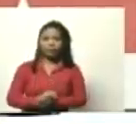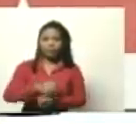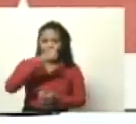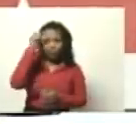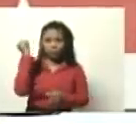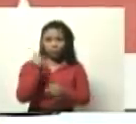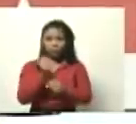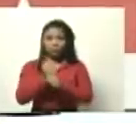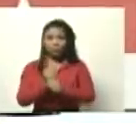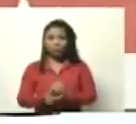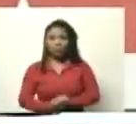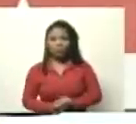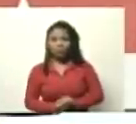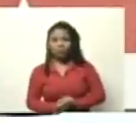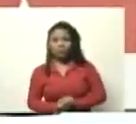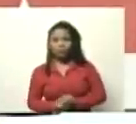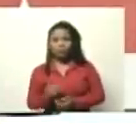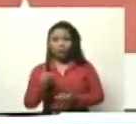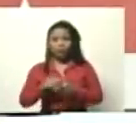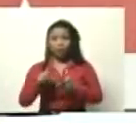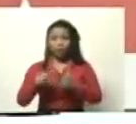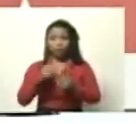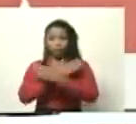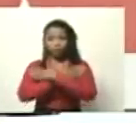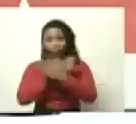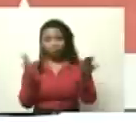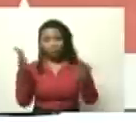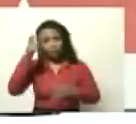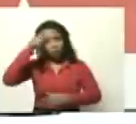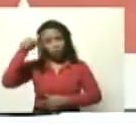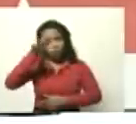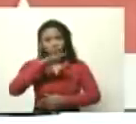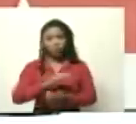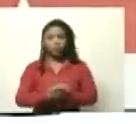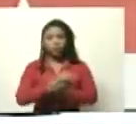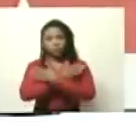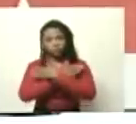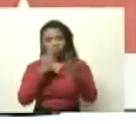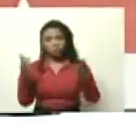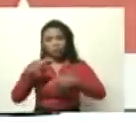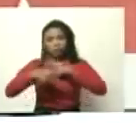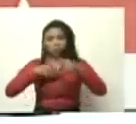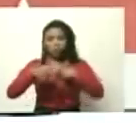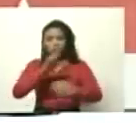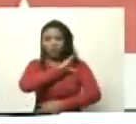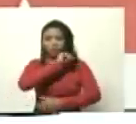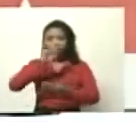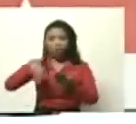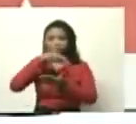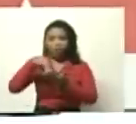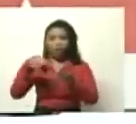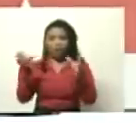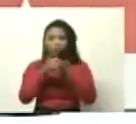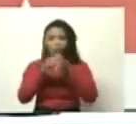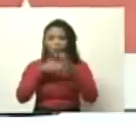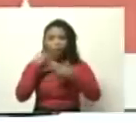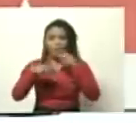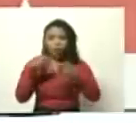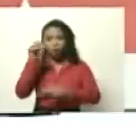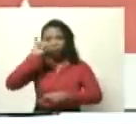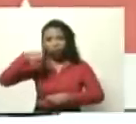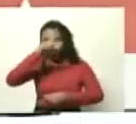de trabajar. Entonces, a la orden de nuestro pueblo, a la orden de la revolución, la Dirección Nacional del Partido Socialista Unido de